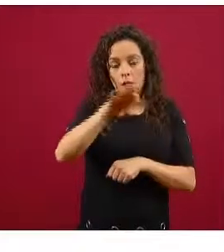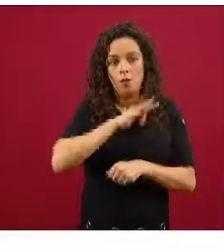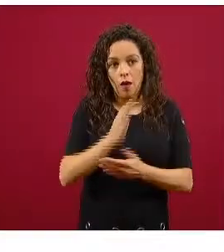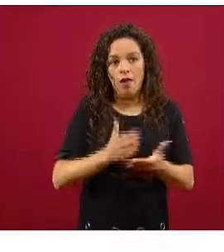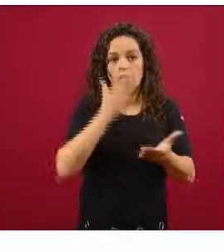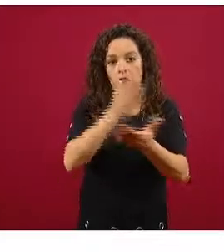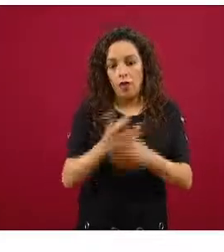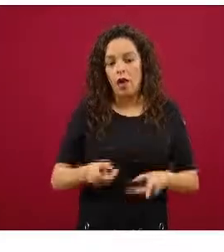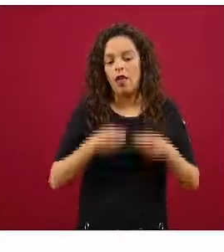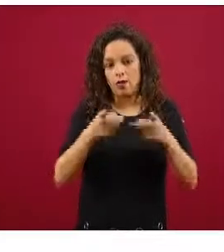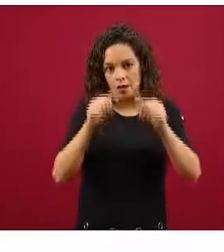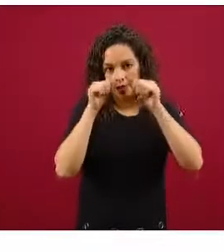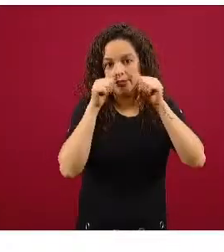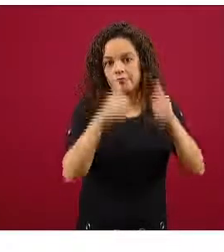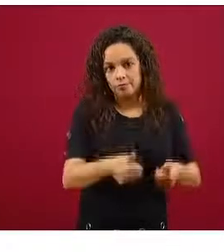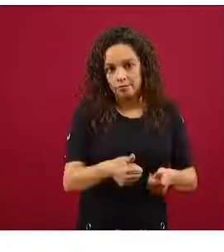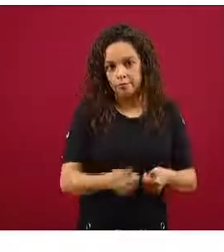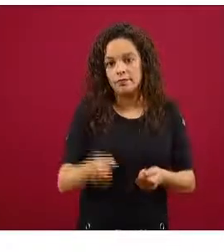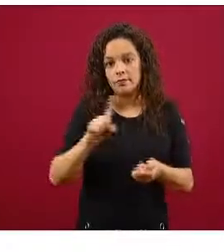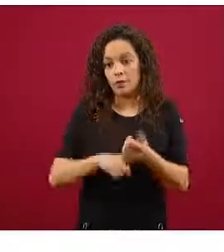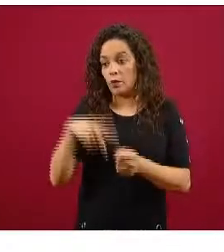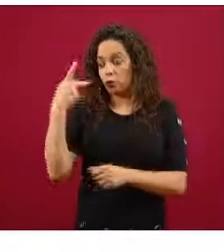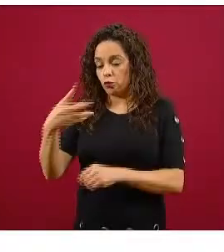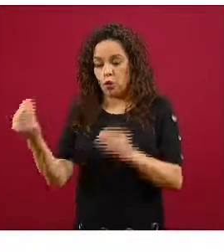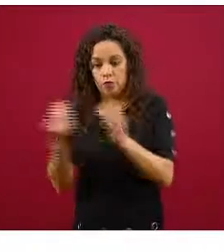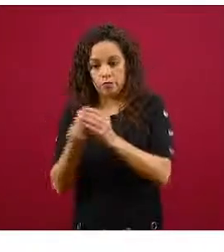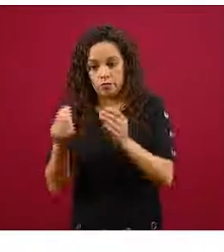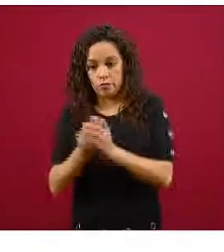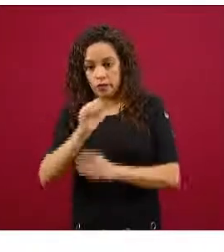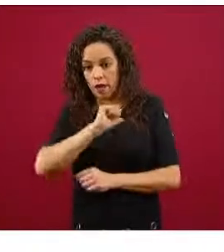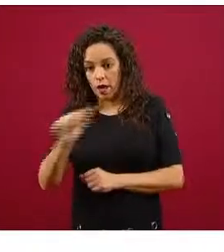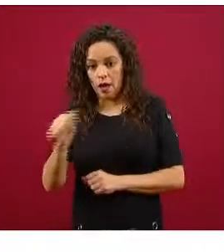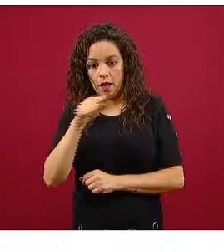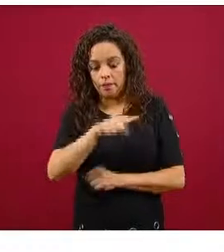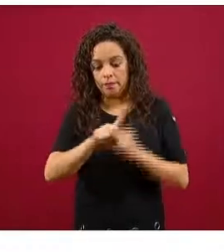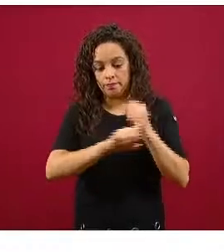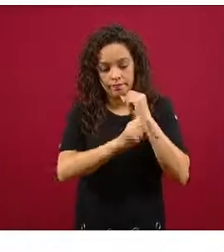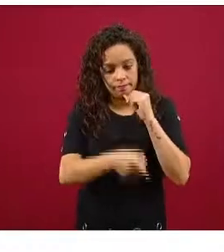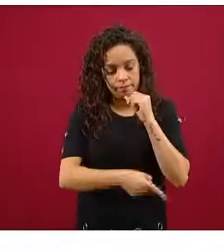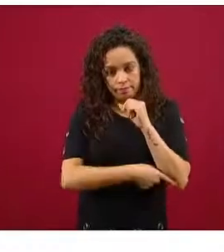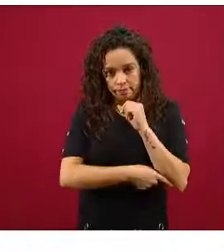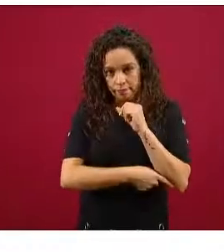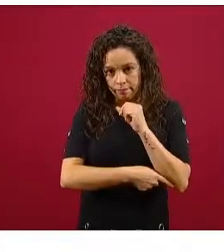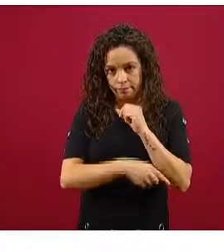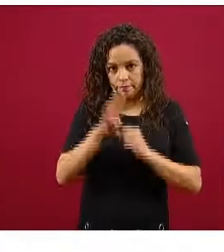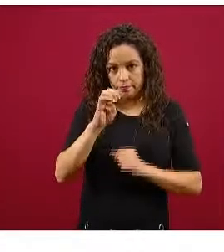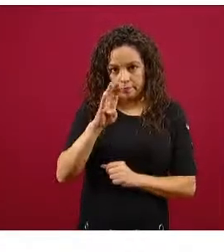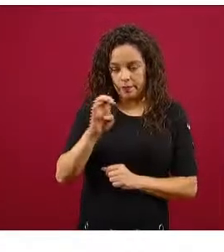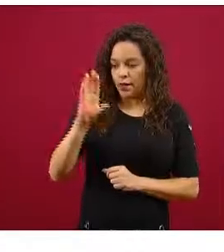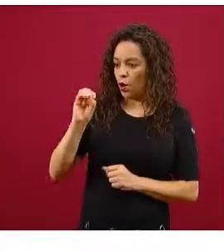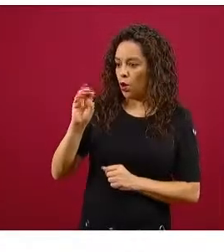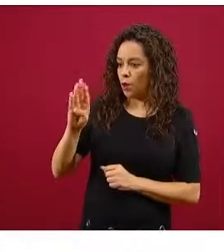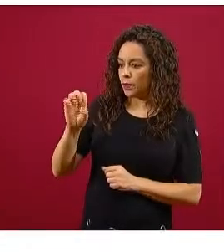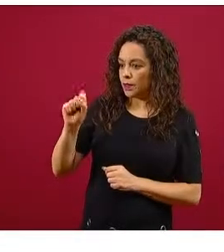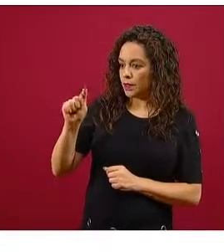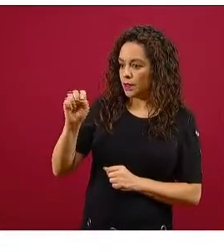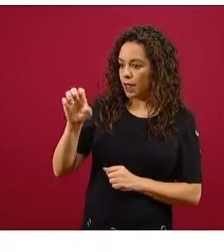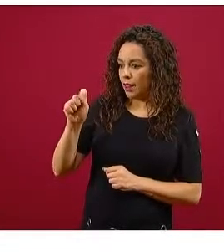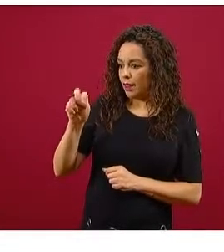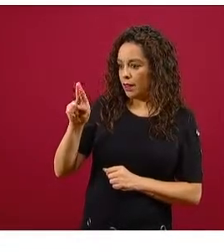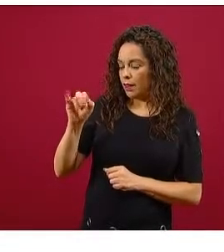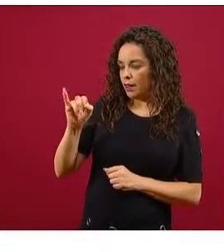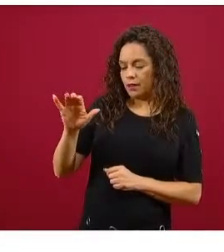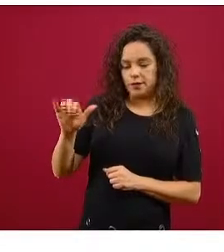complicaciones tanto obstétricas que habíamos mencionado con los posibles signos que